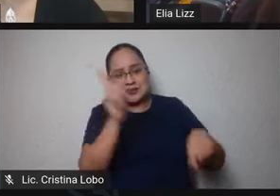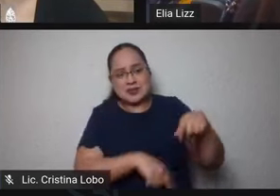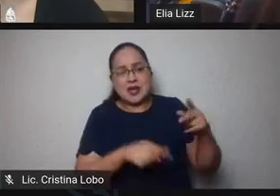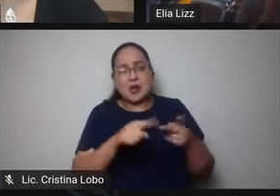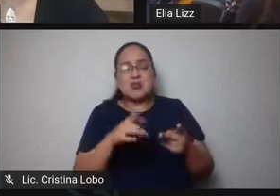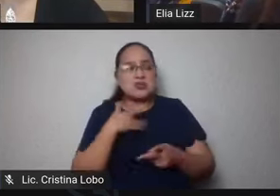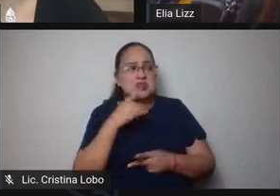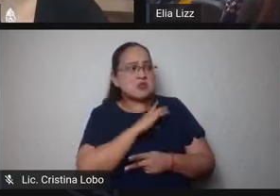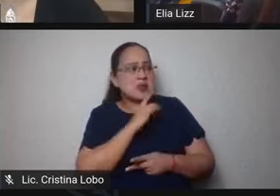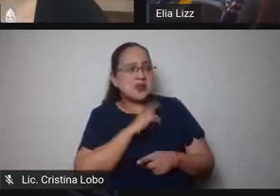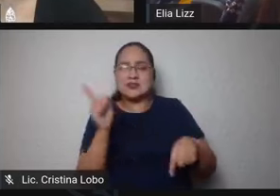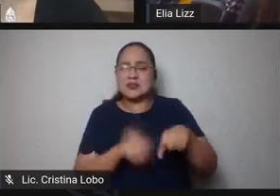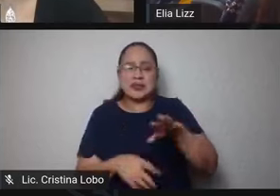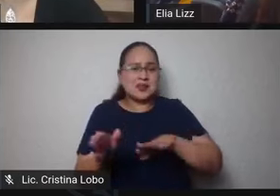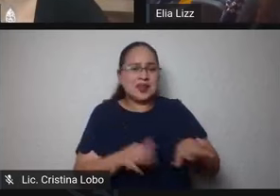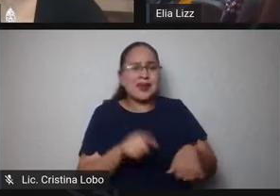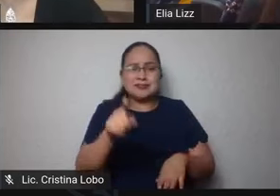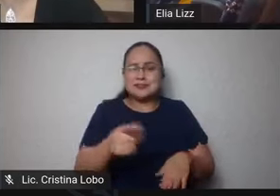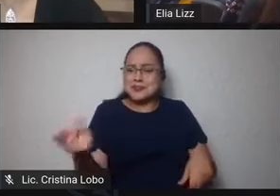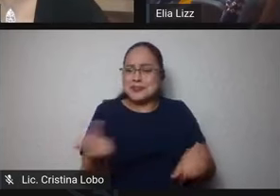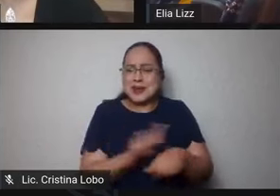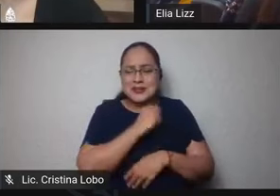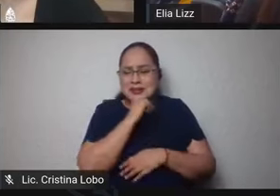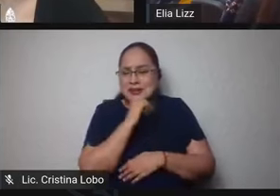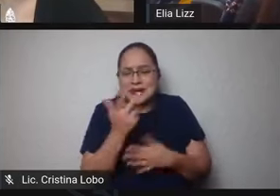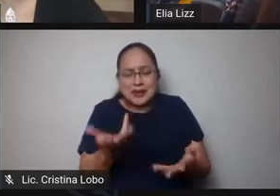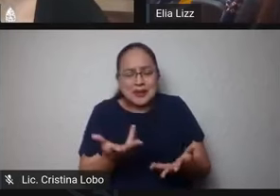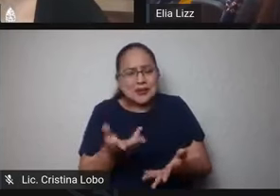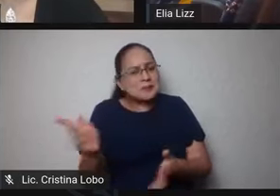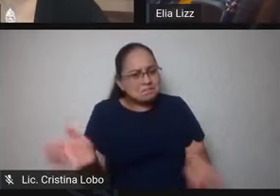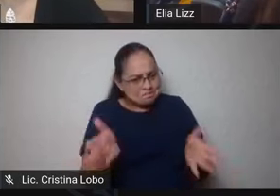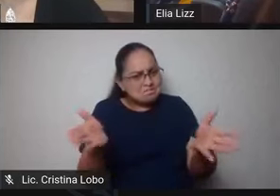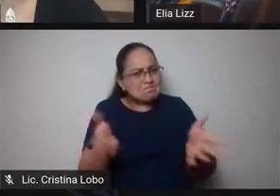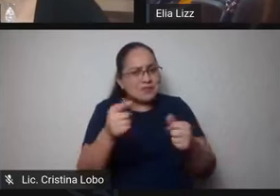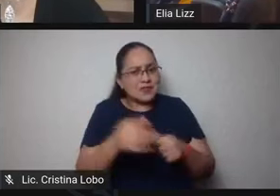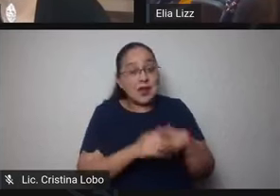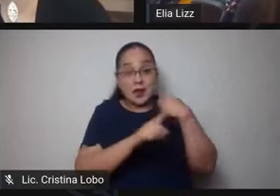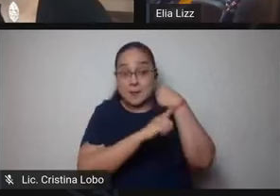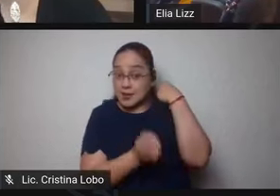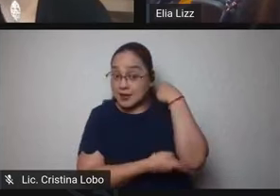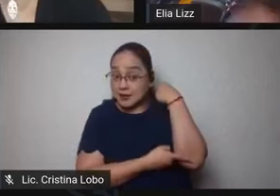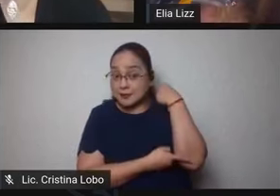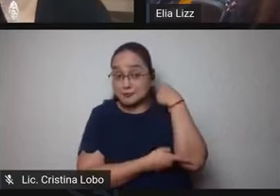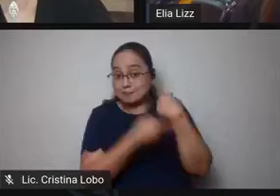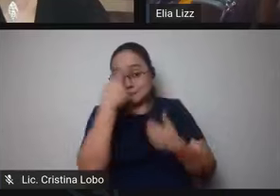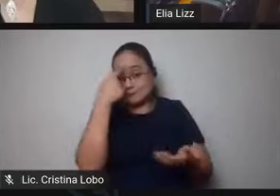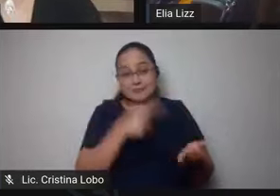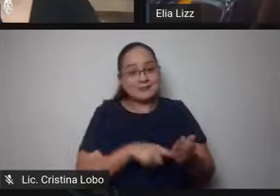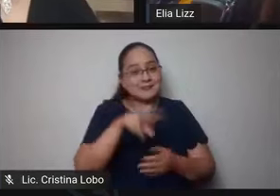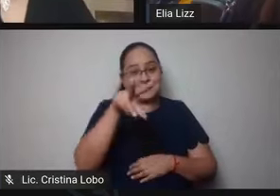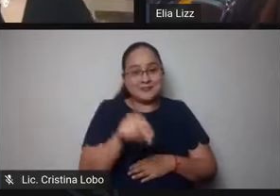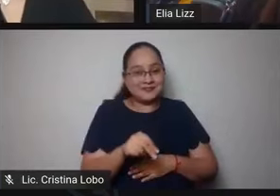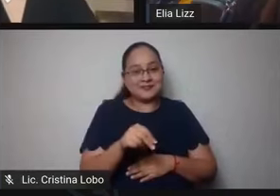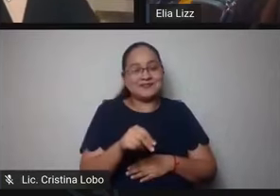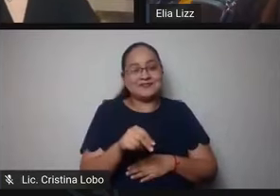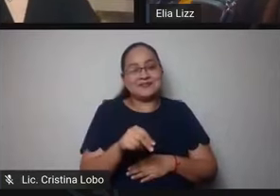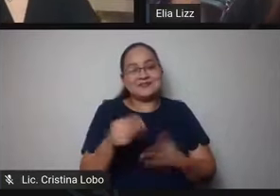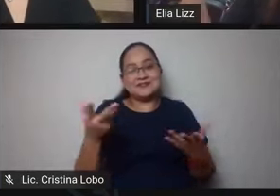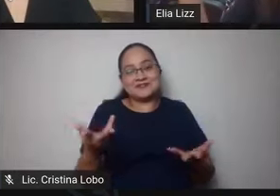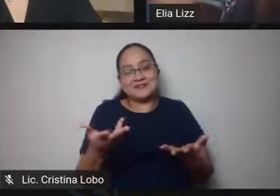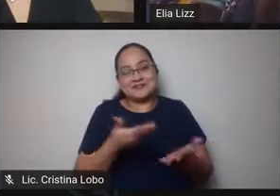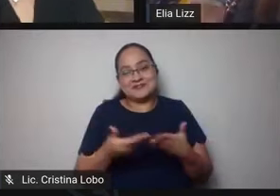Láncense, no tienen ya nada que perder. ¿Qué, te vas a embarazar? No lo creo. Por lo tanto, no tienes a nadie que